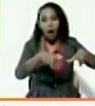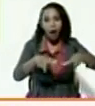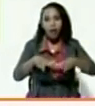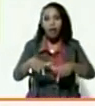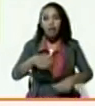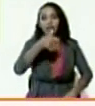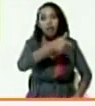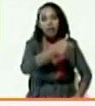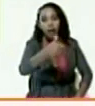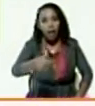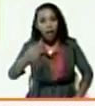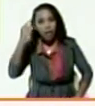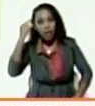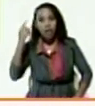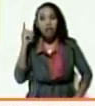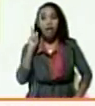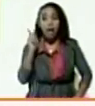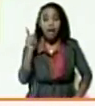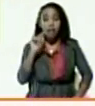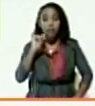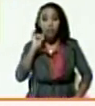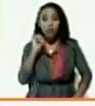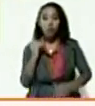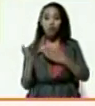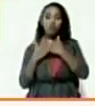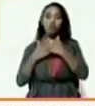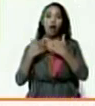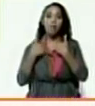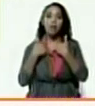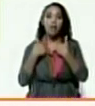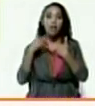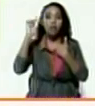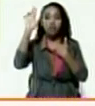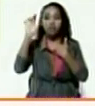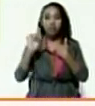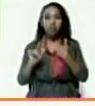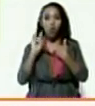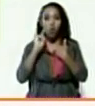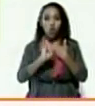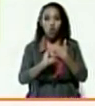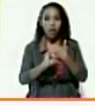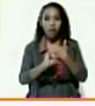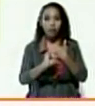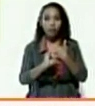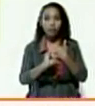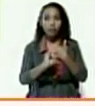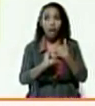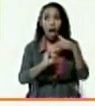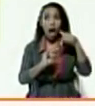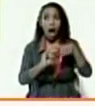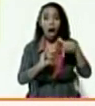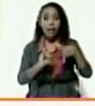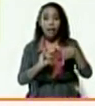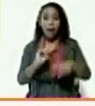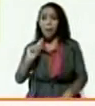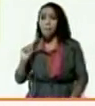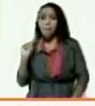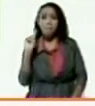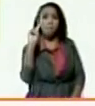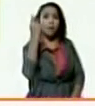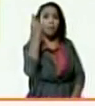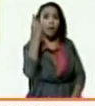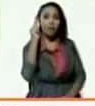Cada día yo recibo esa información. Y todos los días lunes, aquí, el primer punto de la